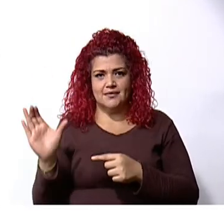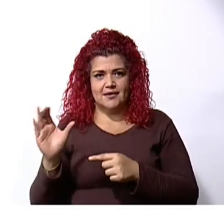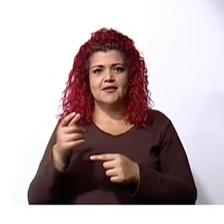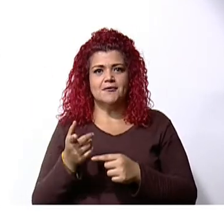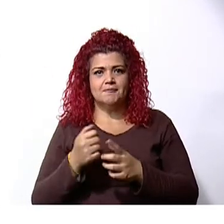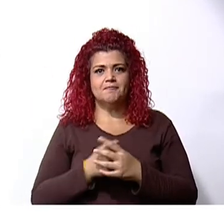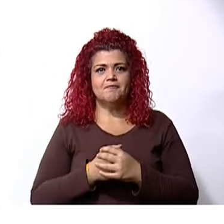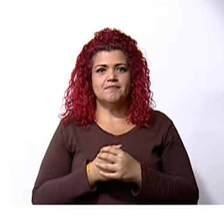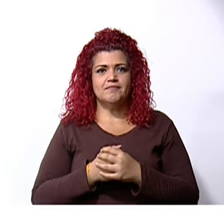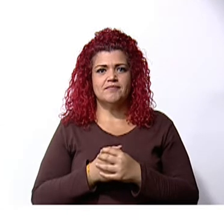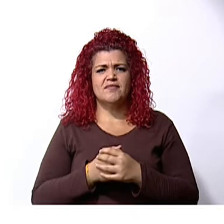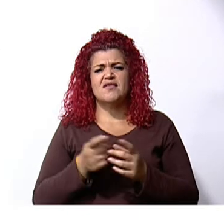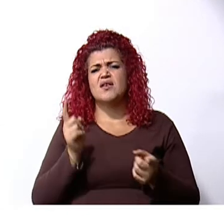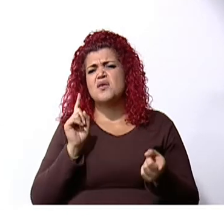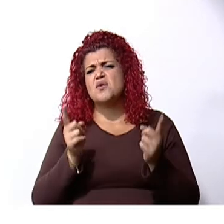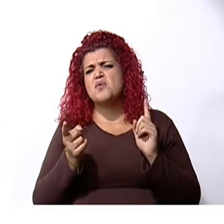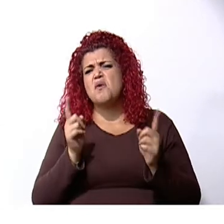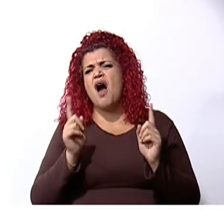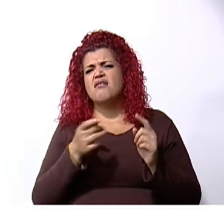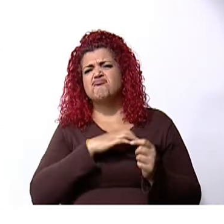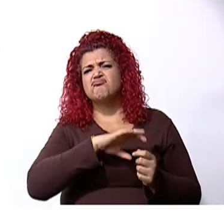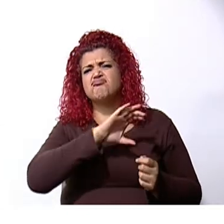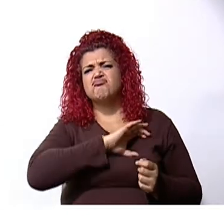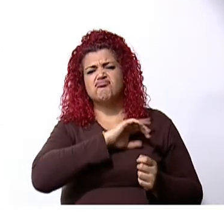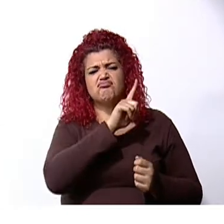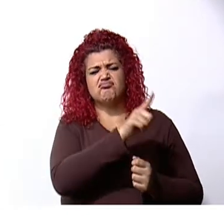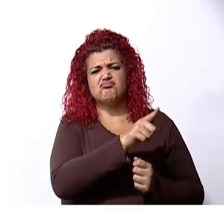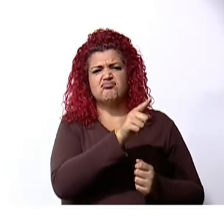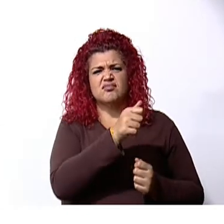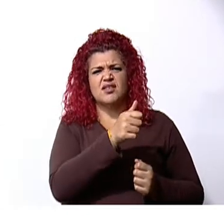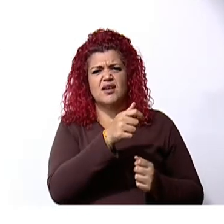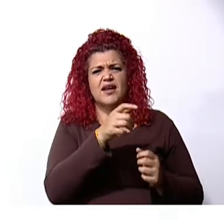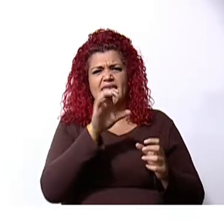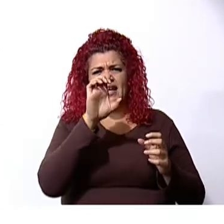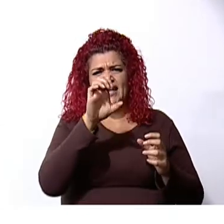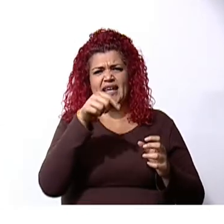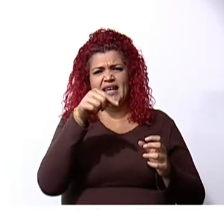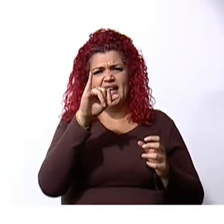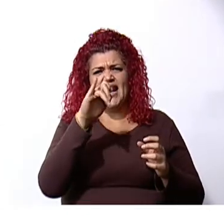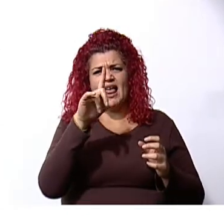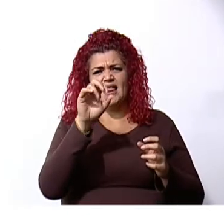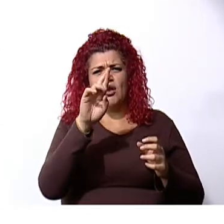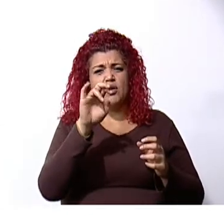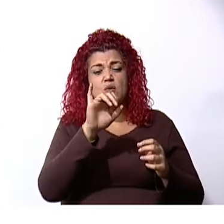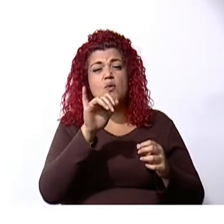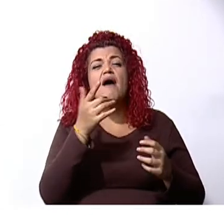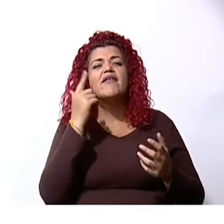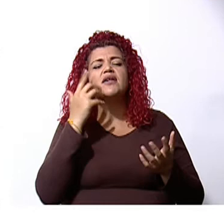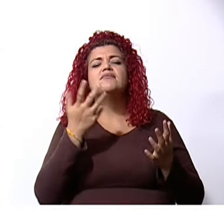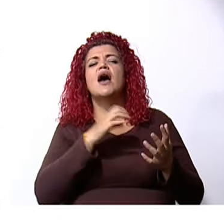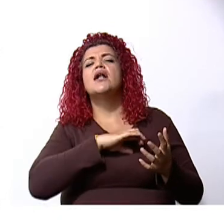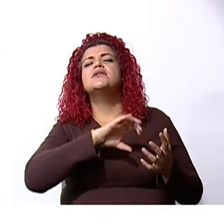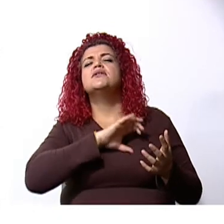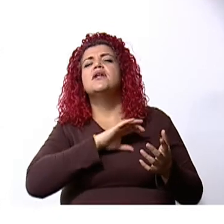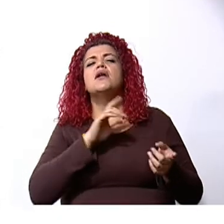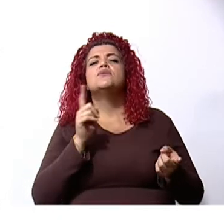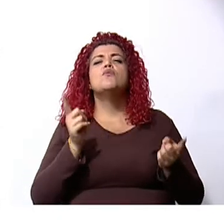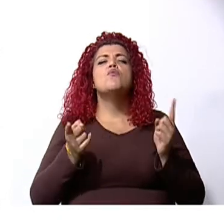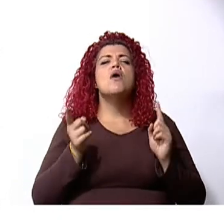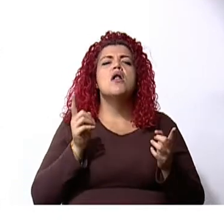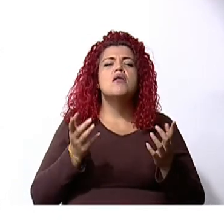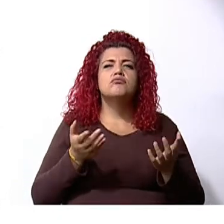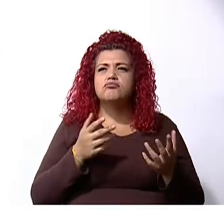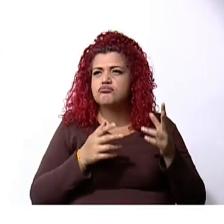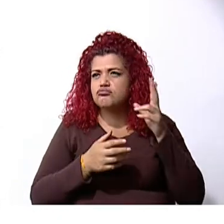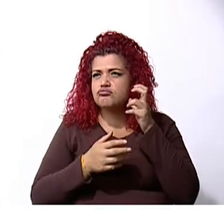celeste. ¿Cuáles son las características de un triángulo equilátero? A ver, ¿los escucho?